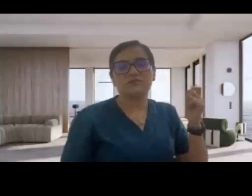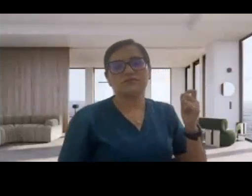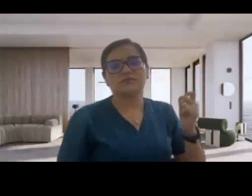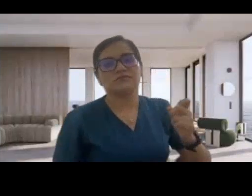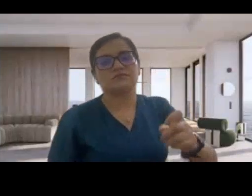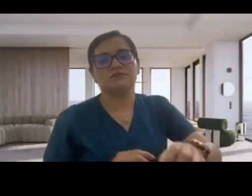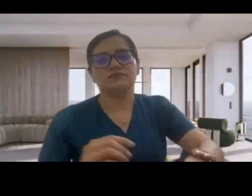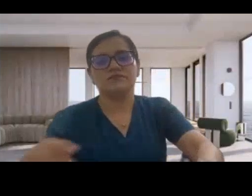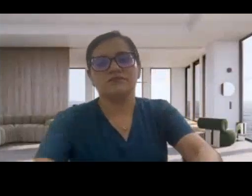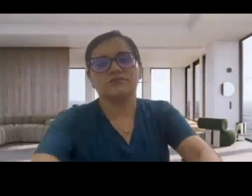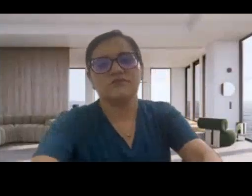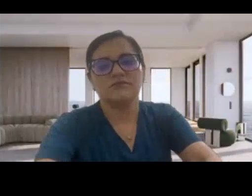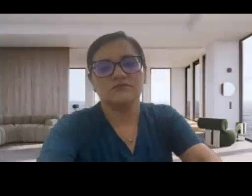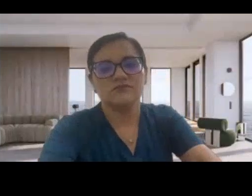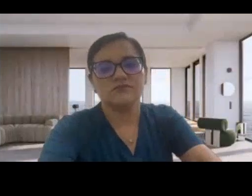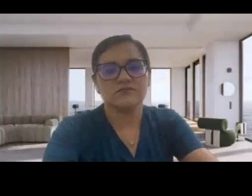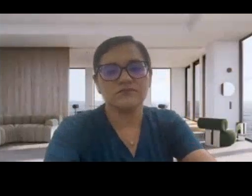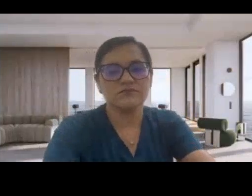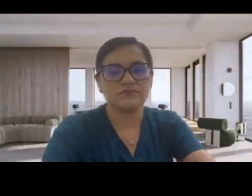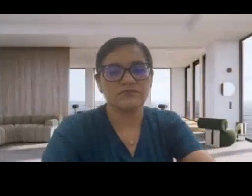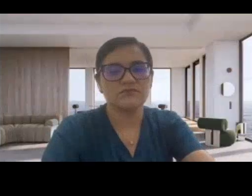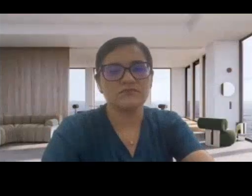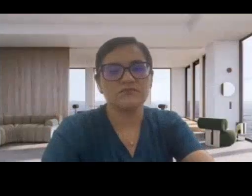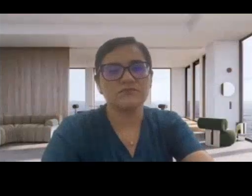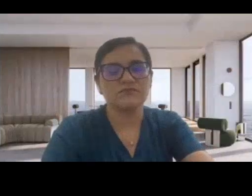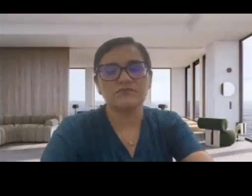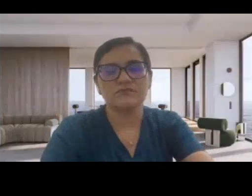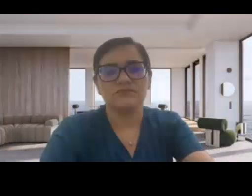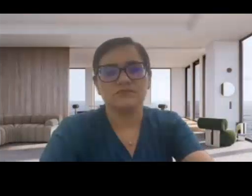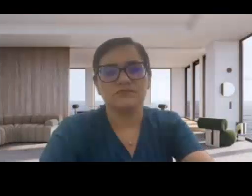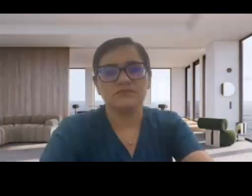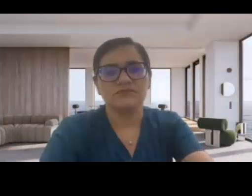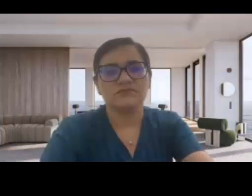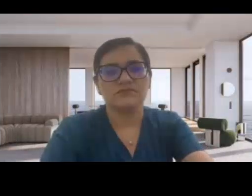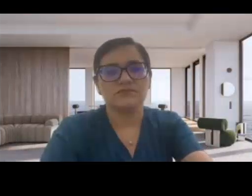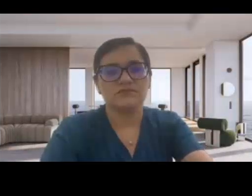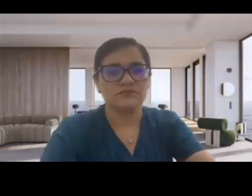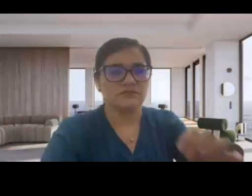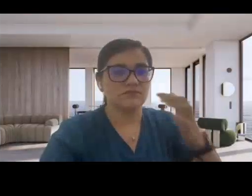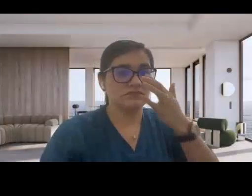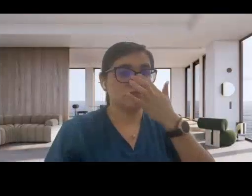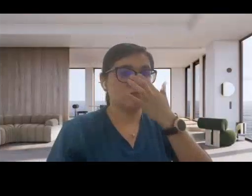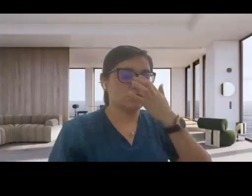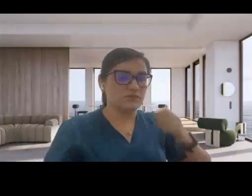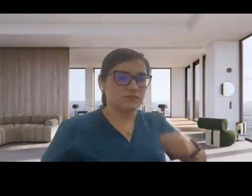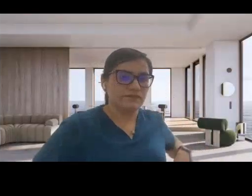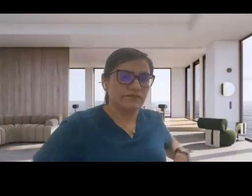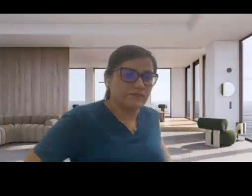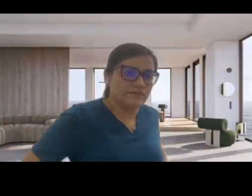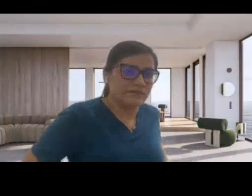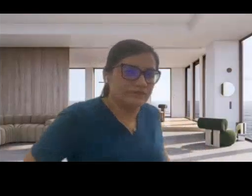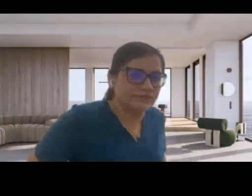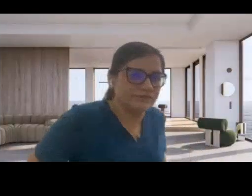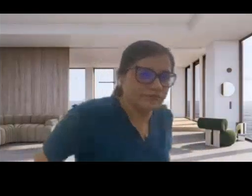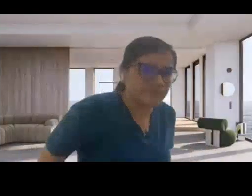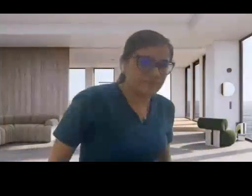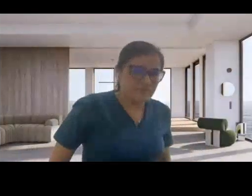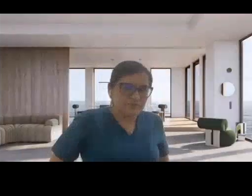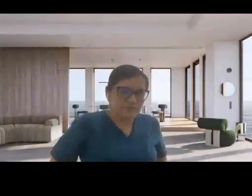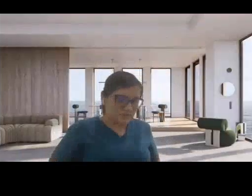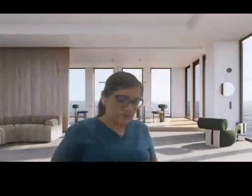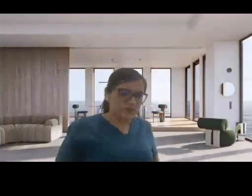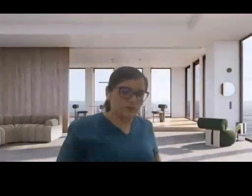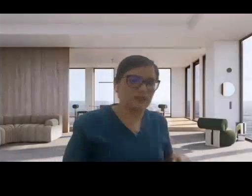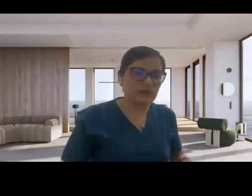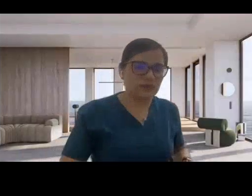con otro comentario que hizo Paulina, gracias, que dice duelo complicado, no patológico. Sí, el duelo complicado es aquel que tal cual se